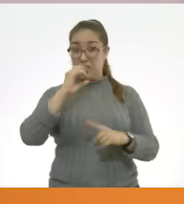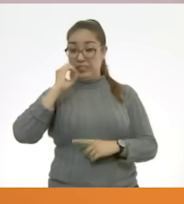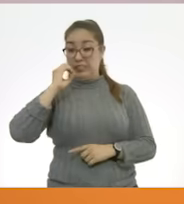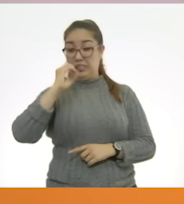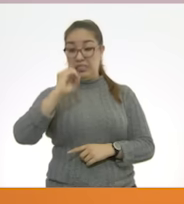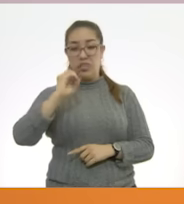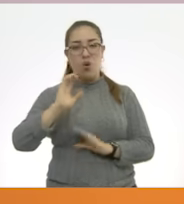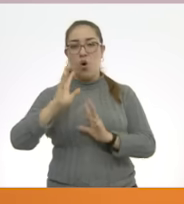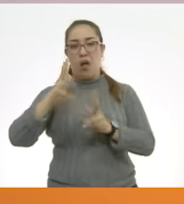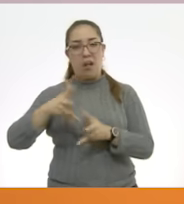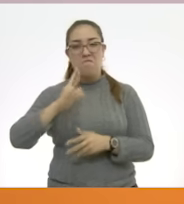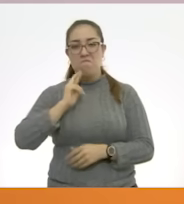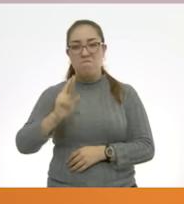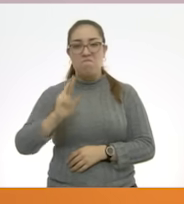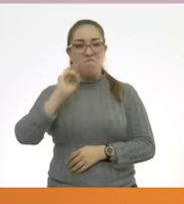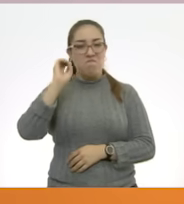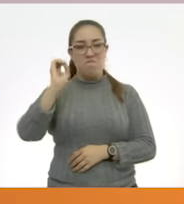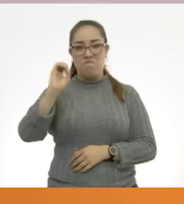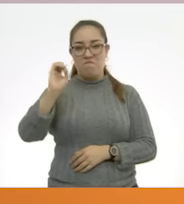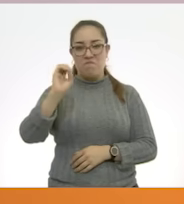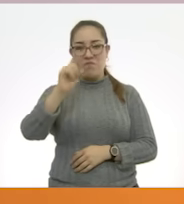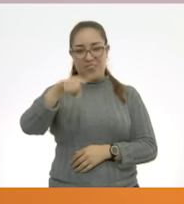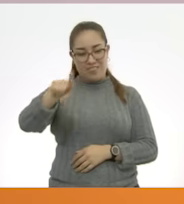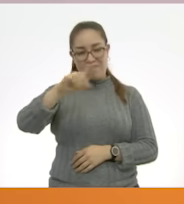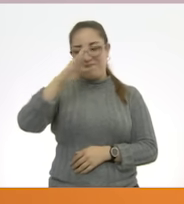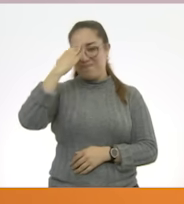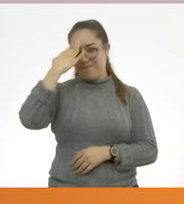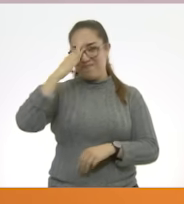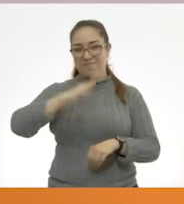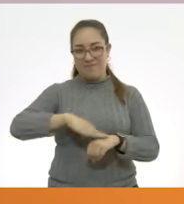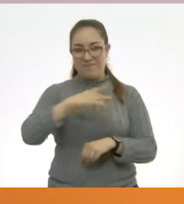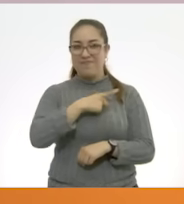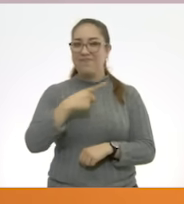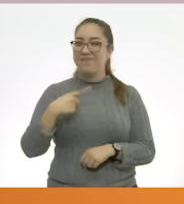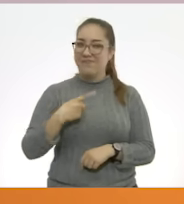0, para que llenes también esa fila en tu tabla de libro.